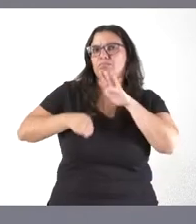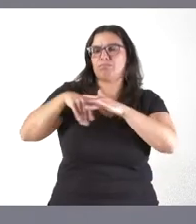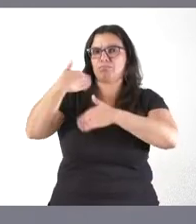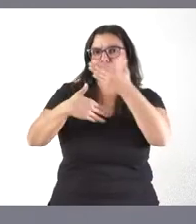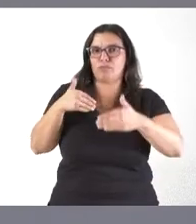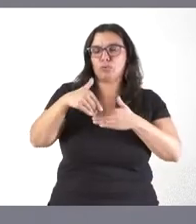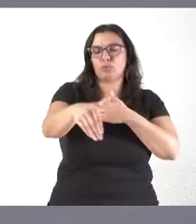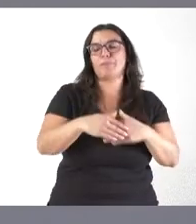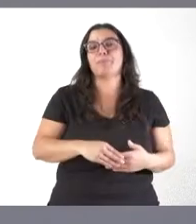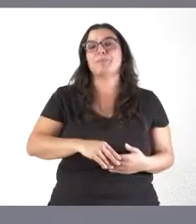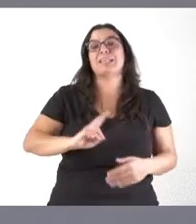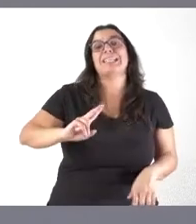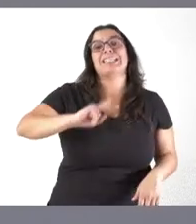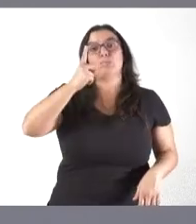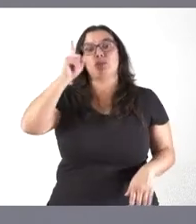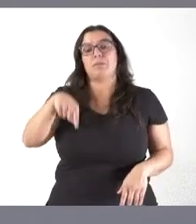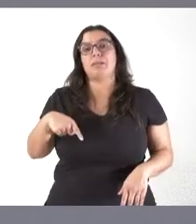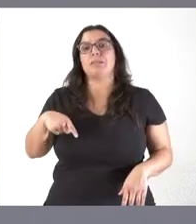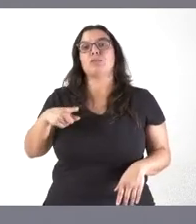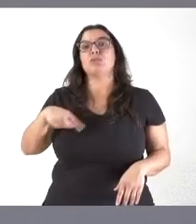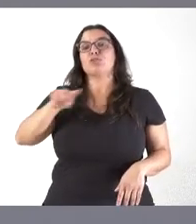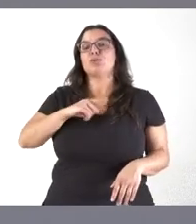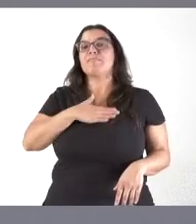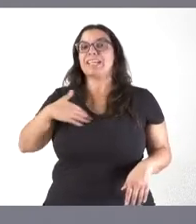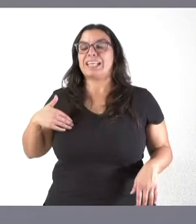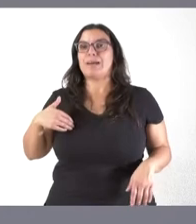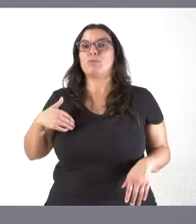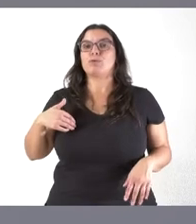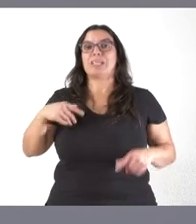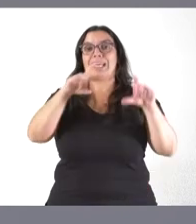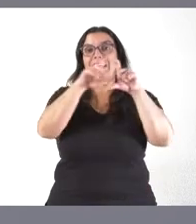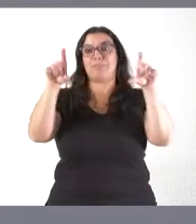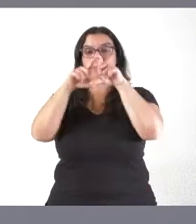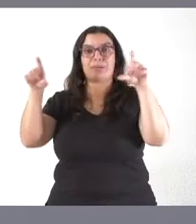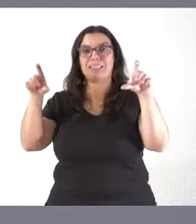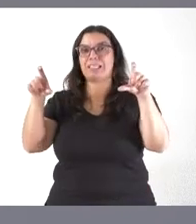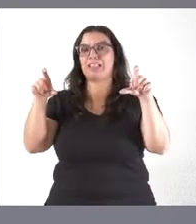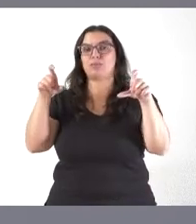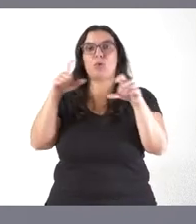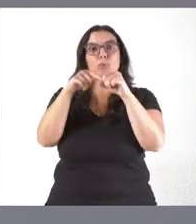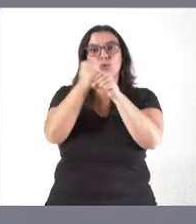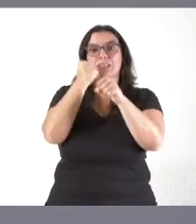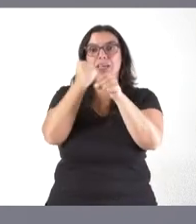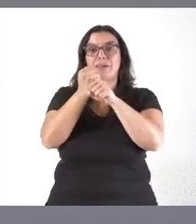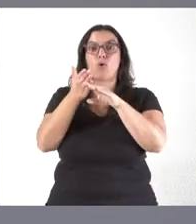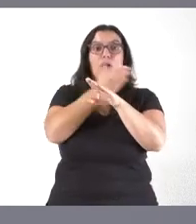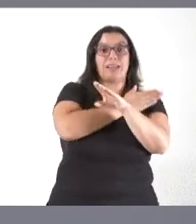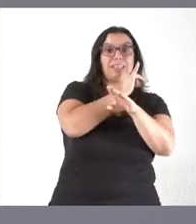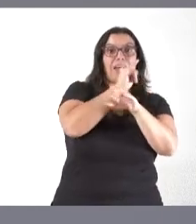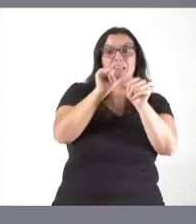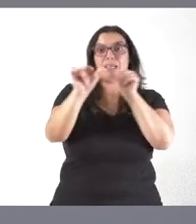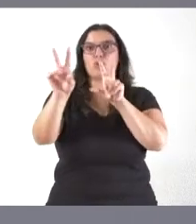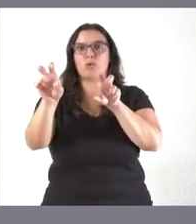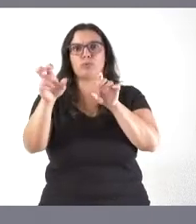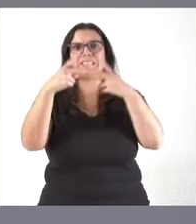Y en segundo lugar siempre decimos que el tratamiento fuera el mismo para aquellas empresas y aquellos puestos de trabajo que existían y los que se podían crear